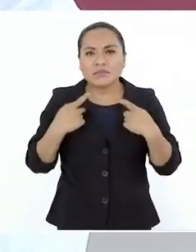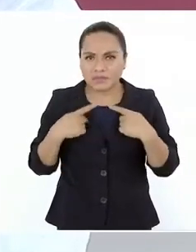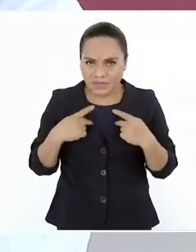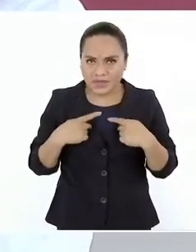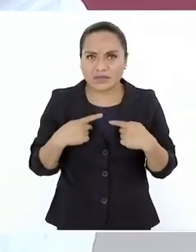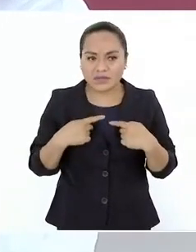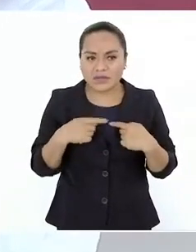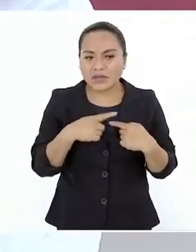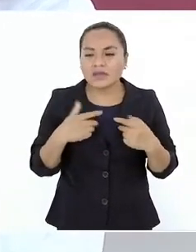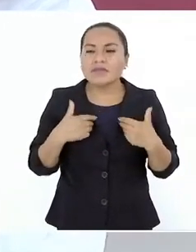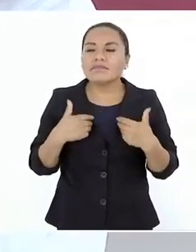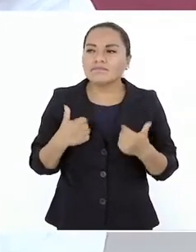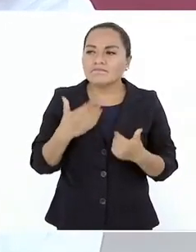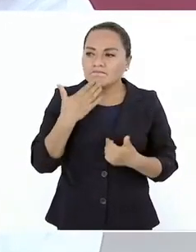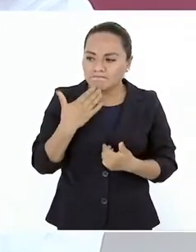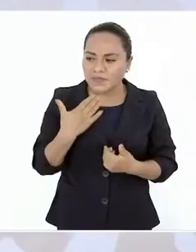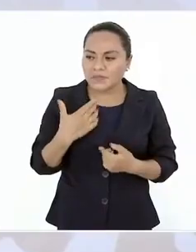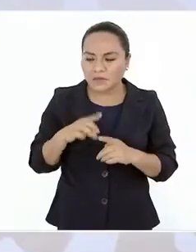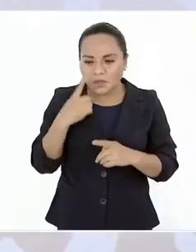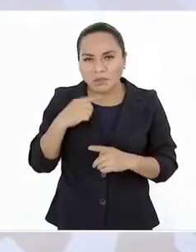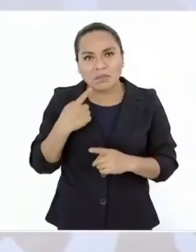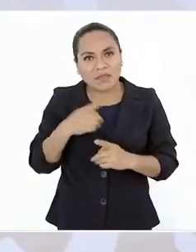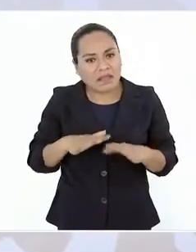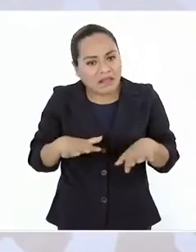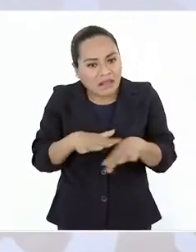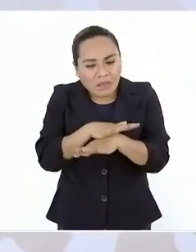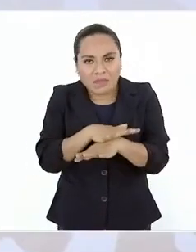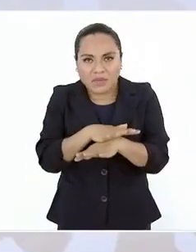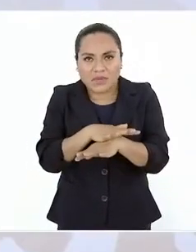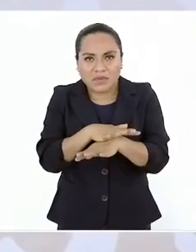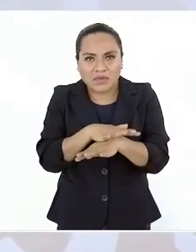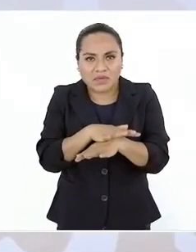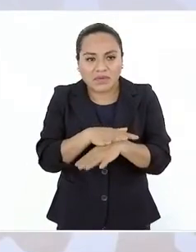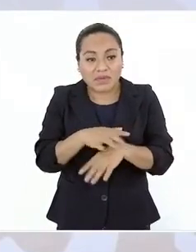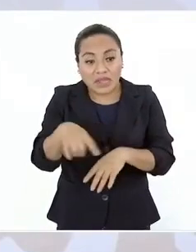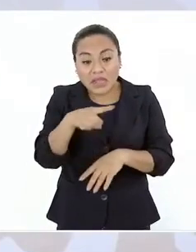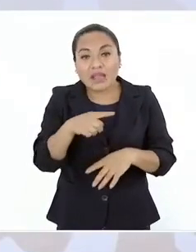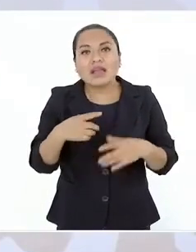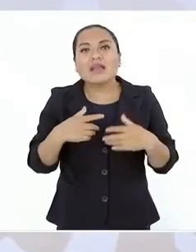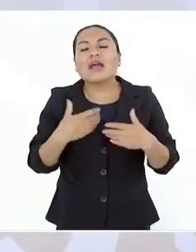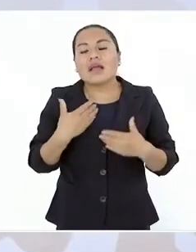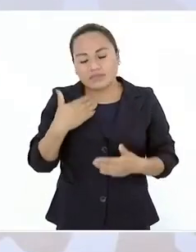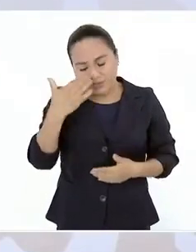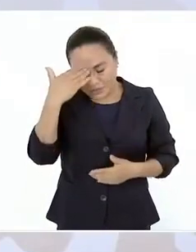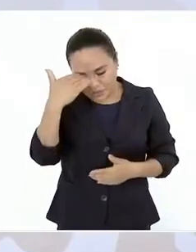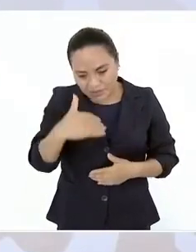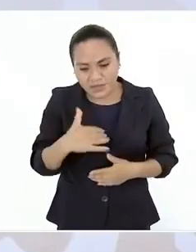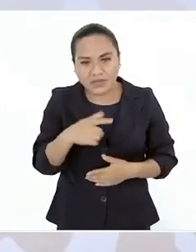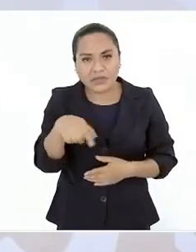a muchos y que nos ayuden